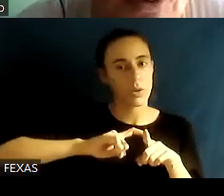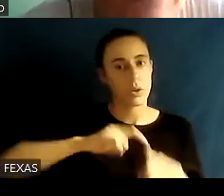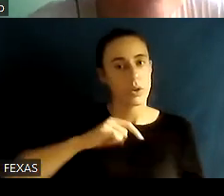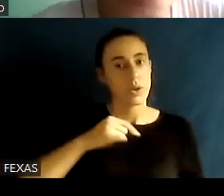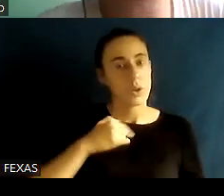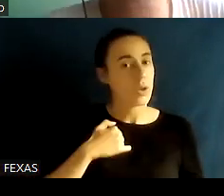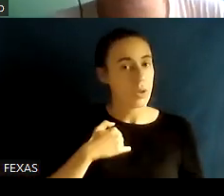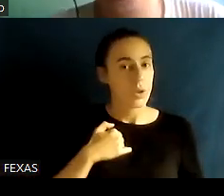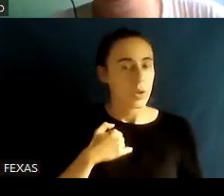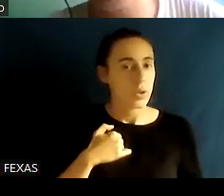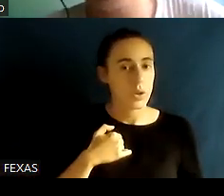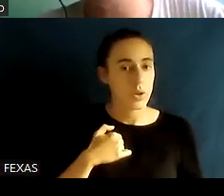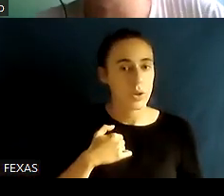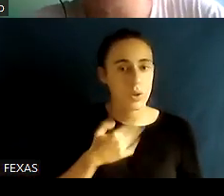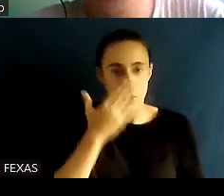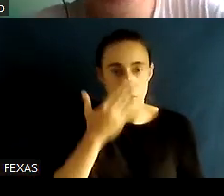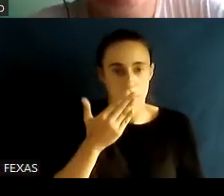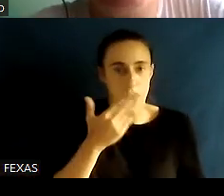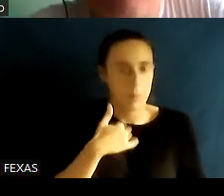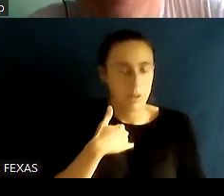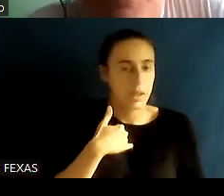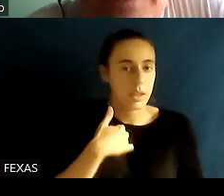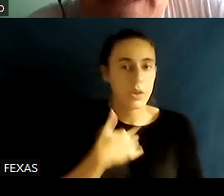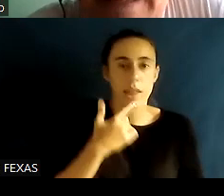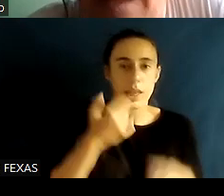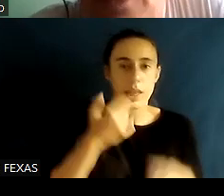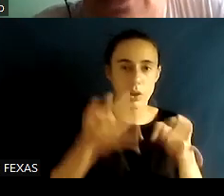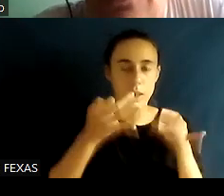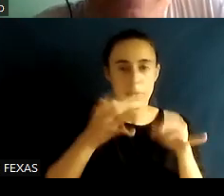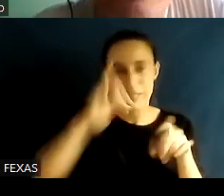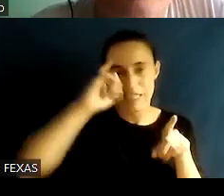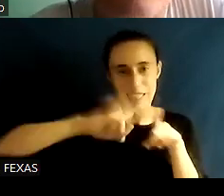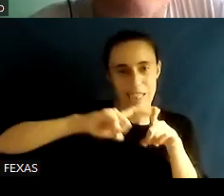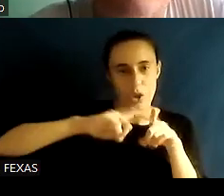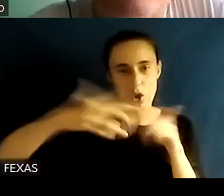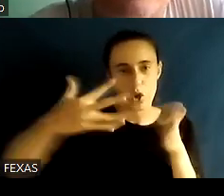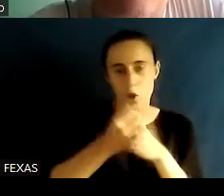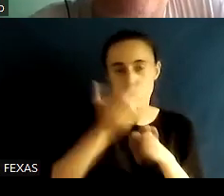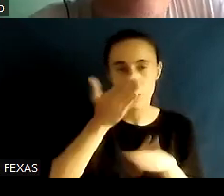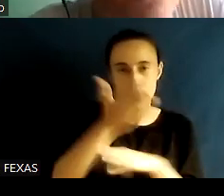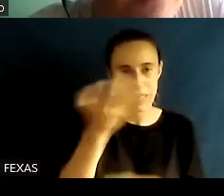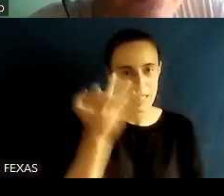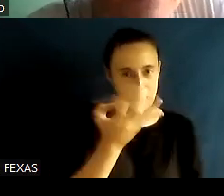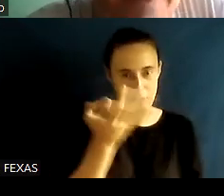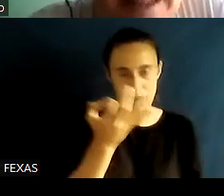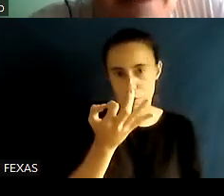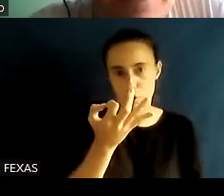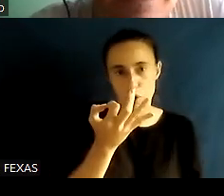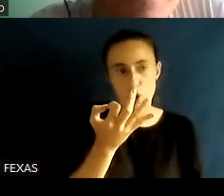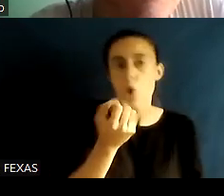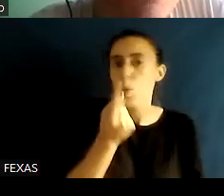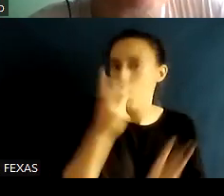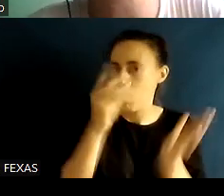desde luego, siempre me oiréis decir que todos deberíamos ir al psicólogo en muchas ocasiones de nuestra vida,